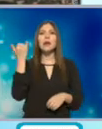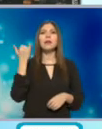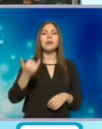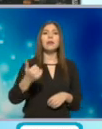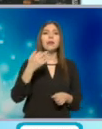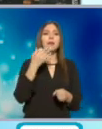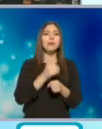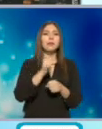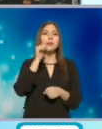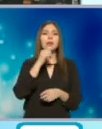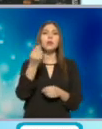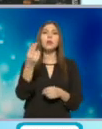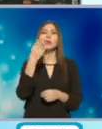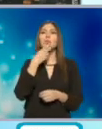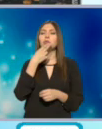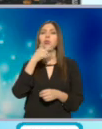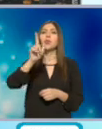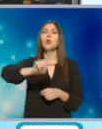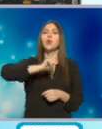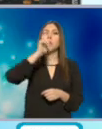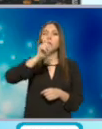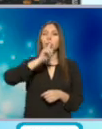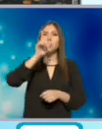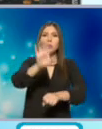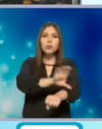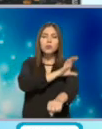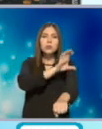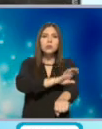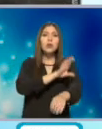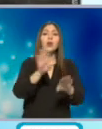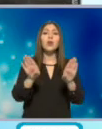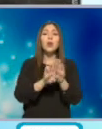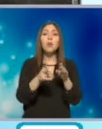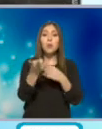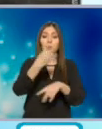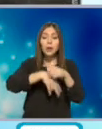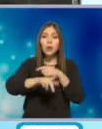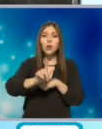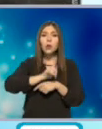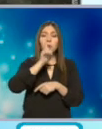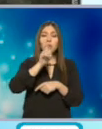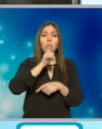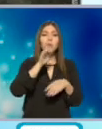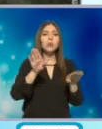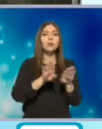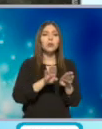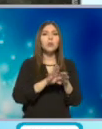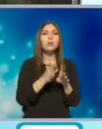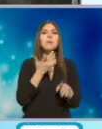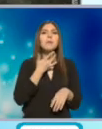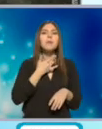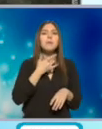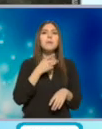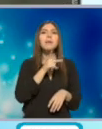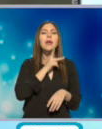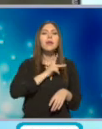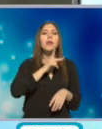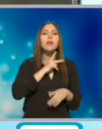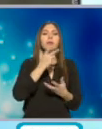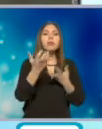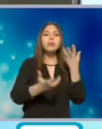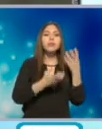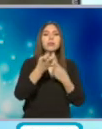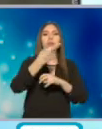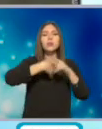consumimos energía eléctrica que se genera quemando combustibles fósiles, nos transportamos en puros equipos